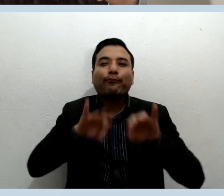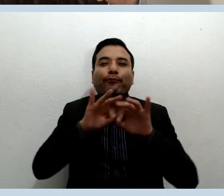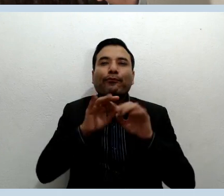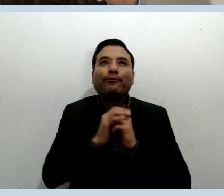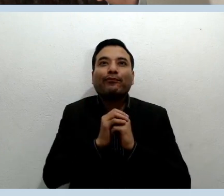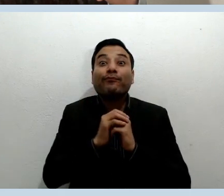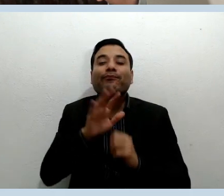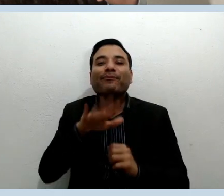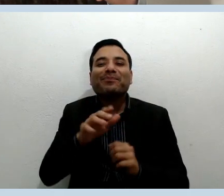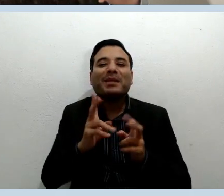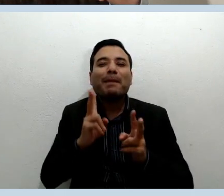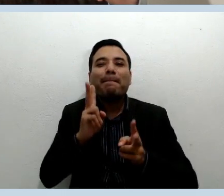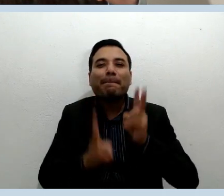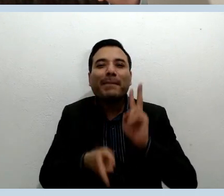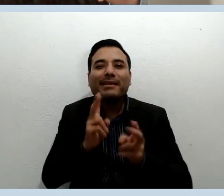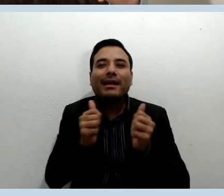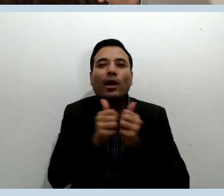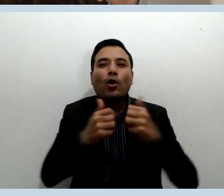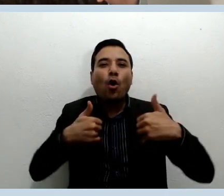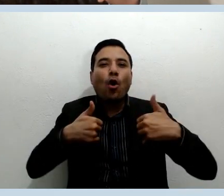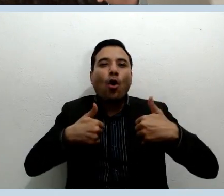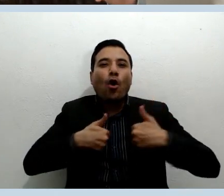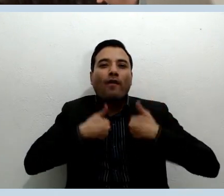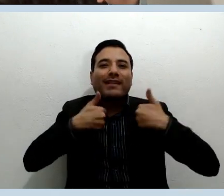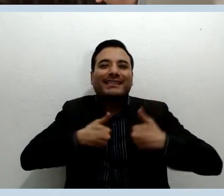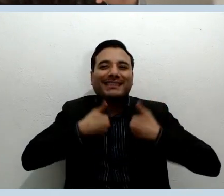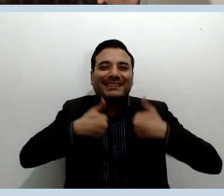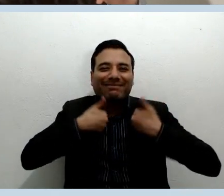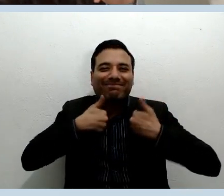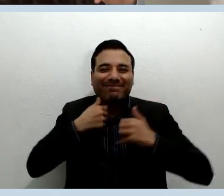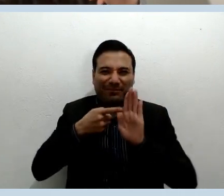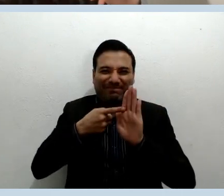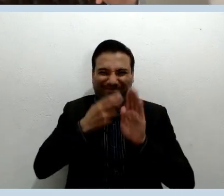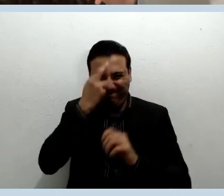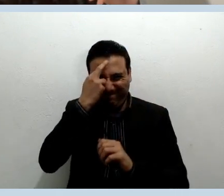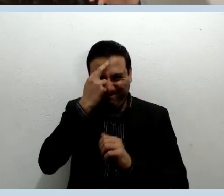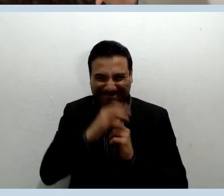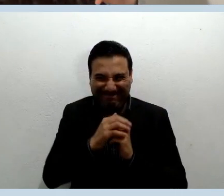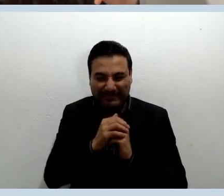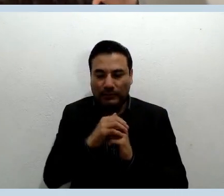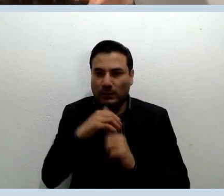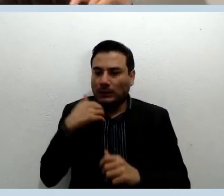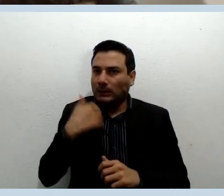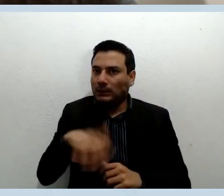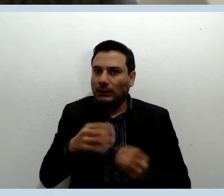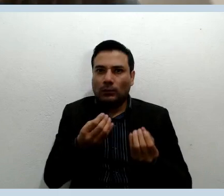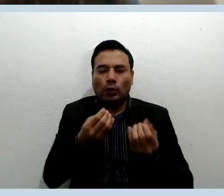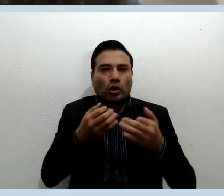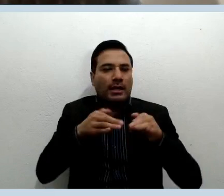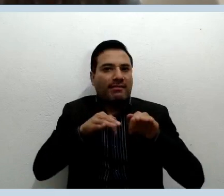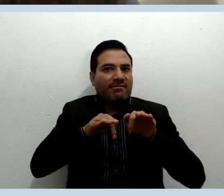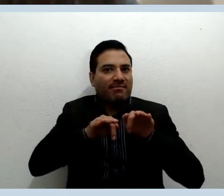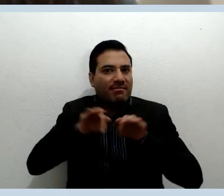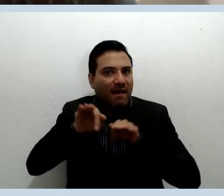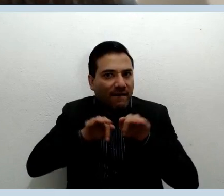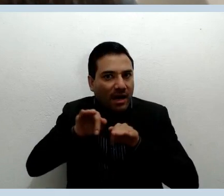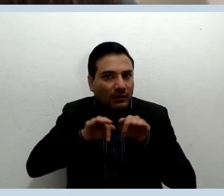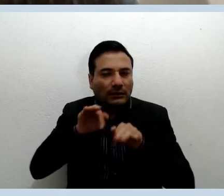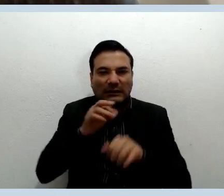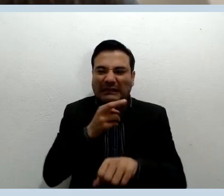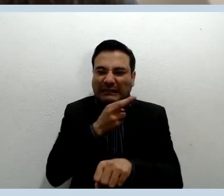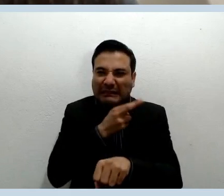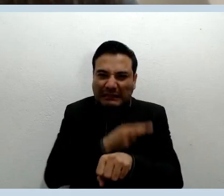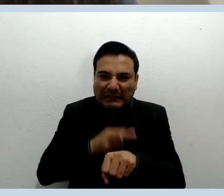conversación que tuvimos con los jóvenes a la muestra eh Porque fue un esfuerzo titánico gestionar eso